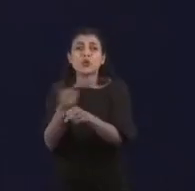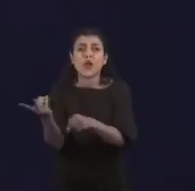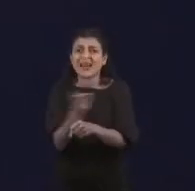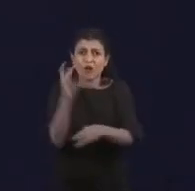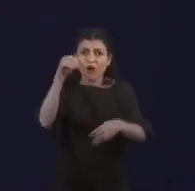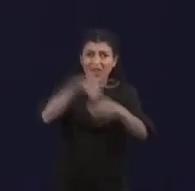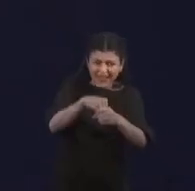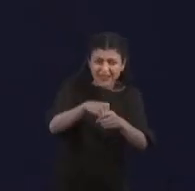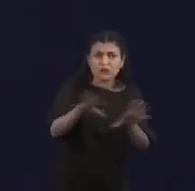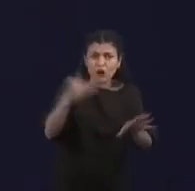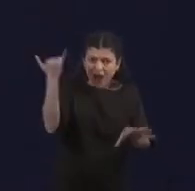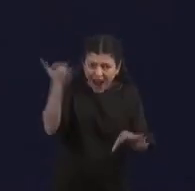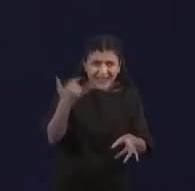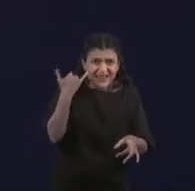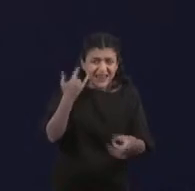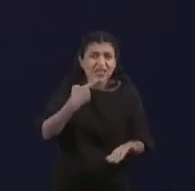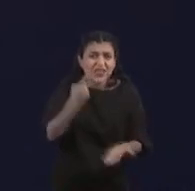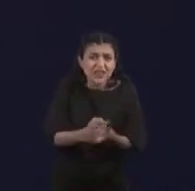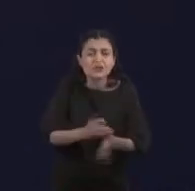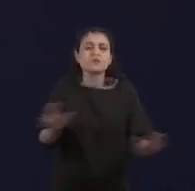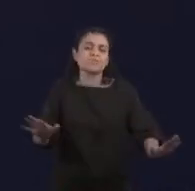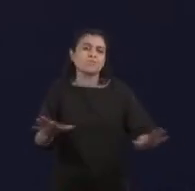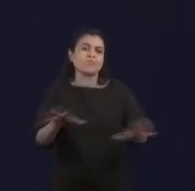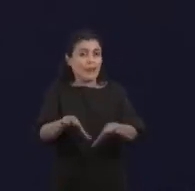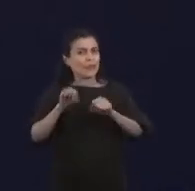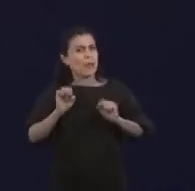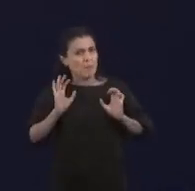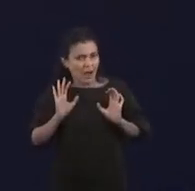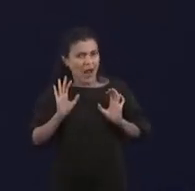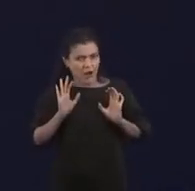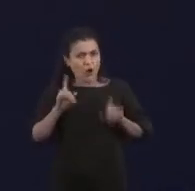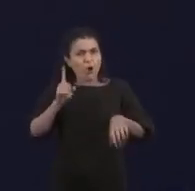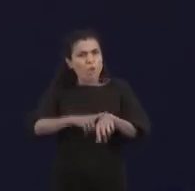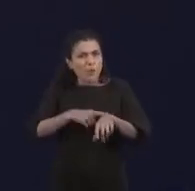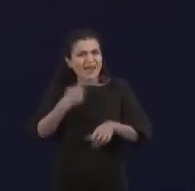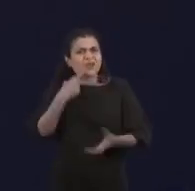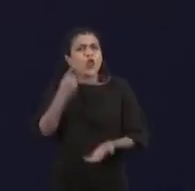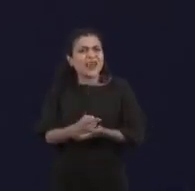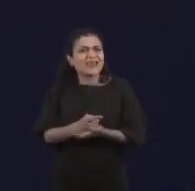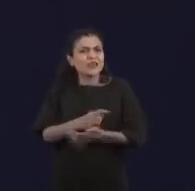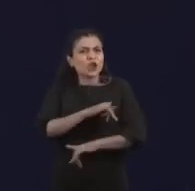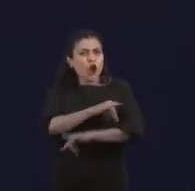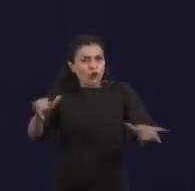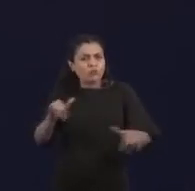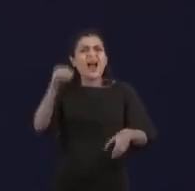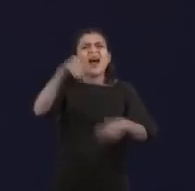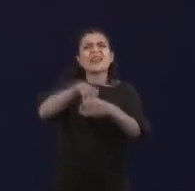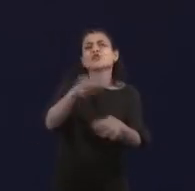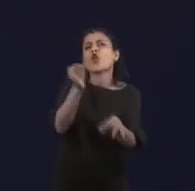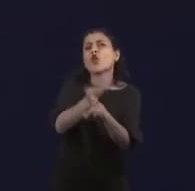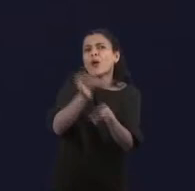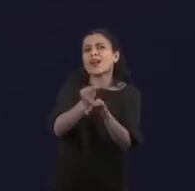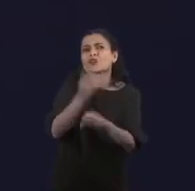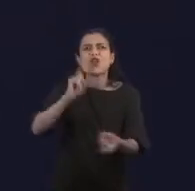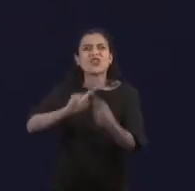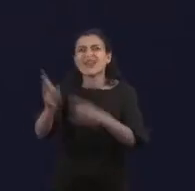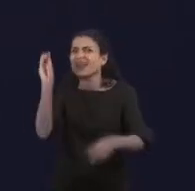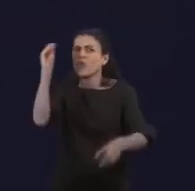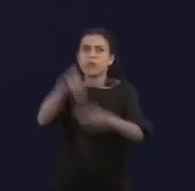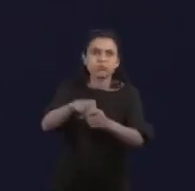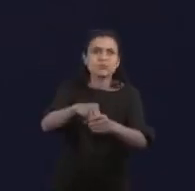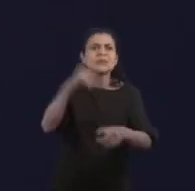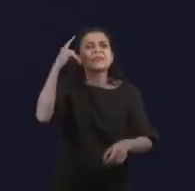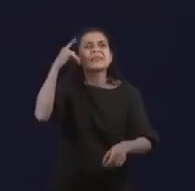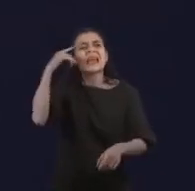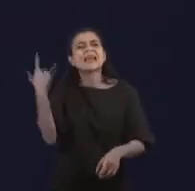muy prematuro hablar de definiciones en todos los ámbitos, ¿no? En la educación mucho más. A